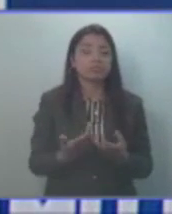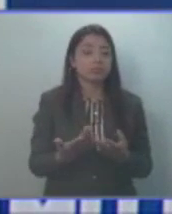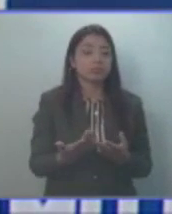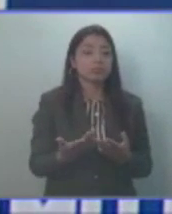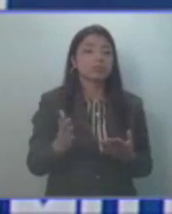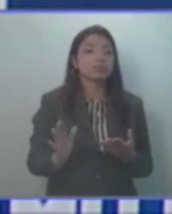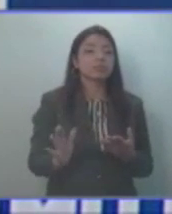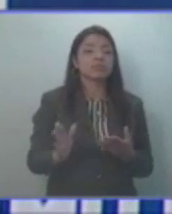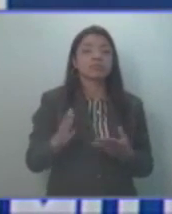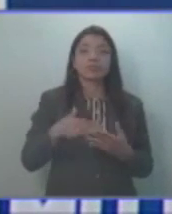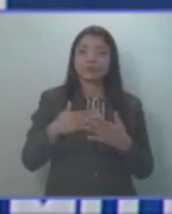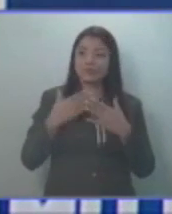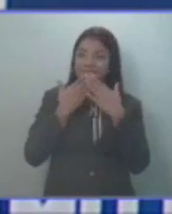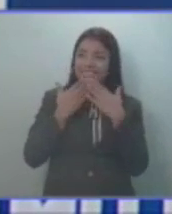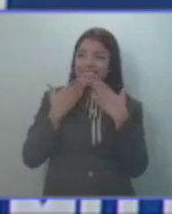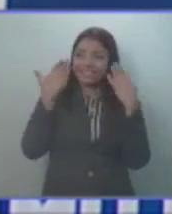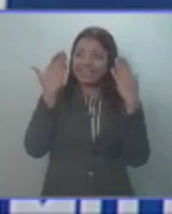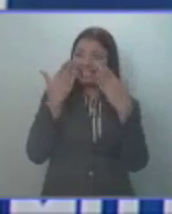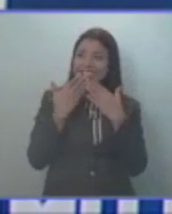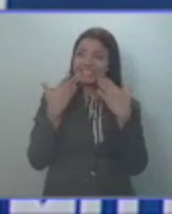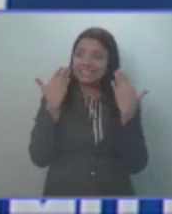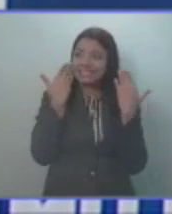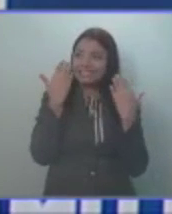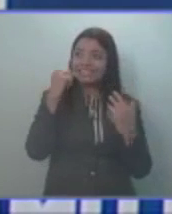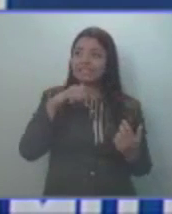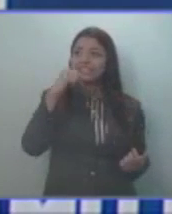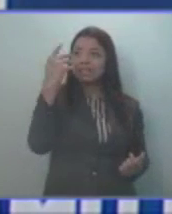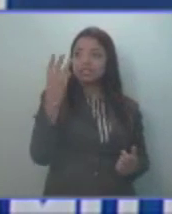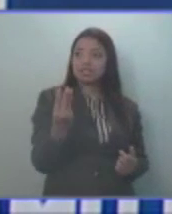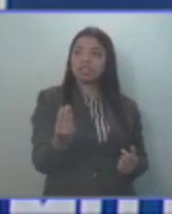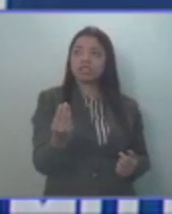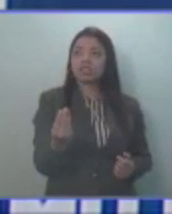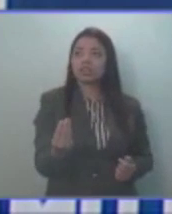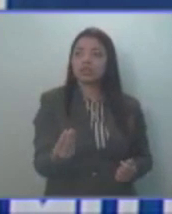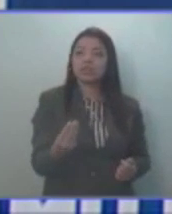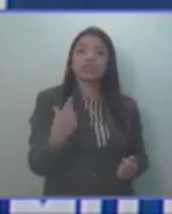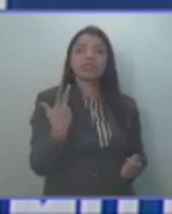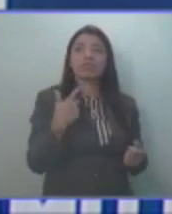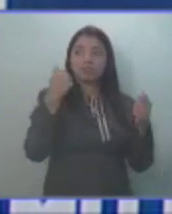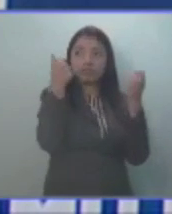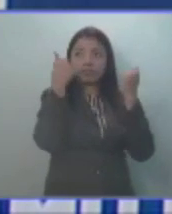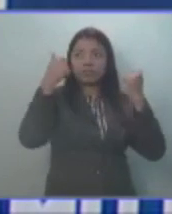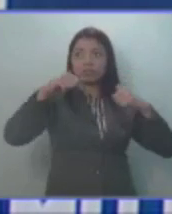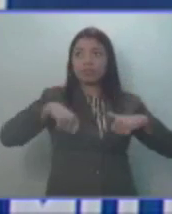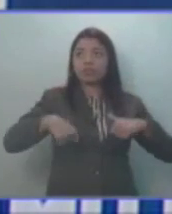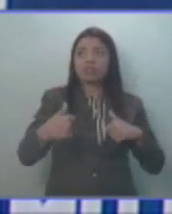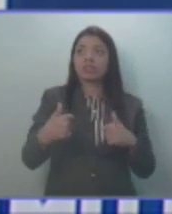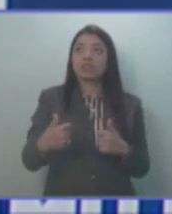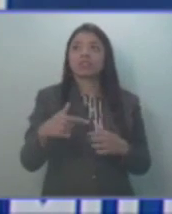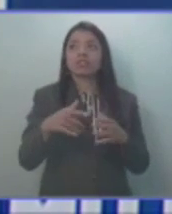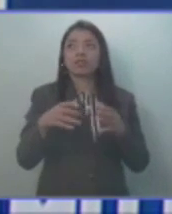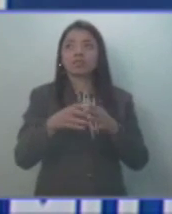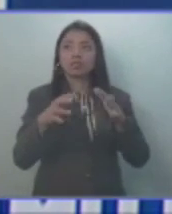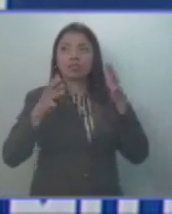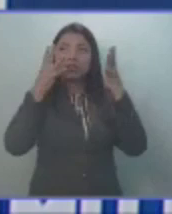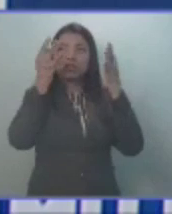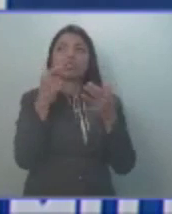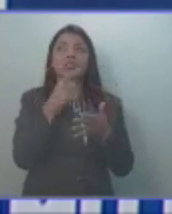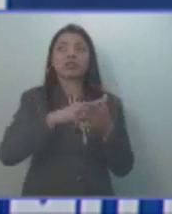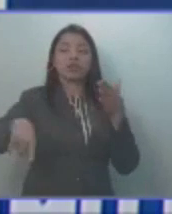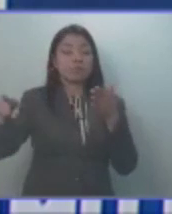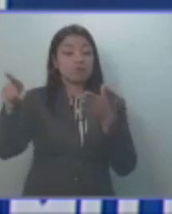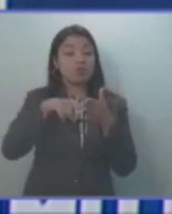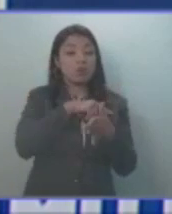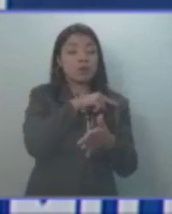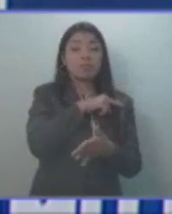a la alegría que este día estamos por aprobar estamos aprobando este decreto de prohibición